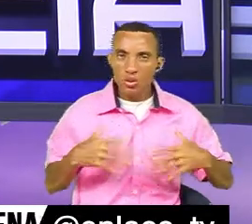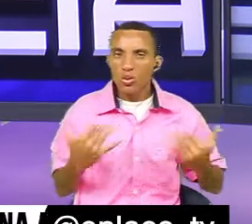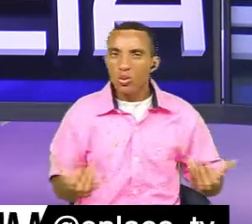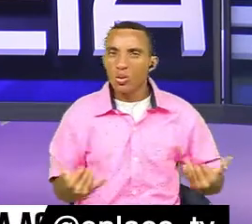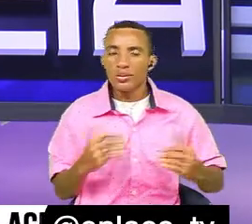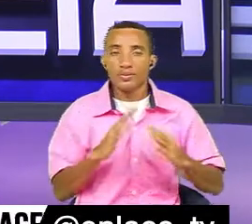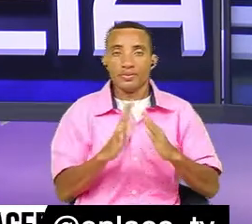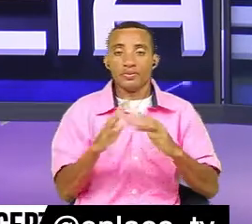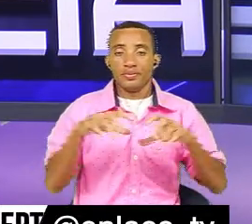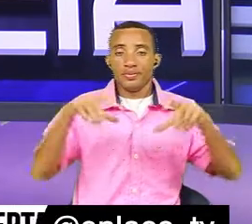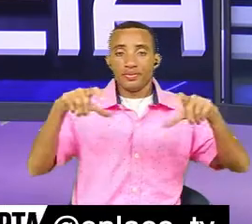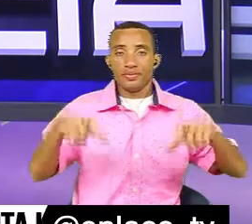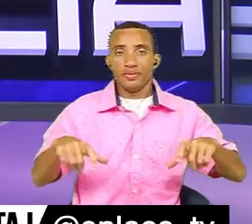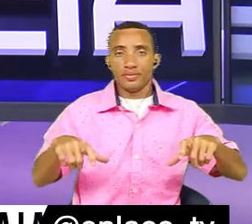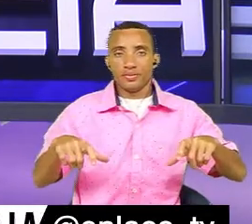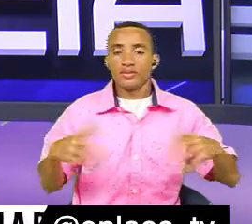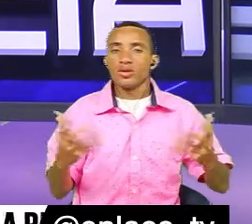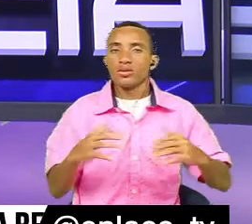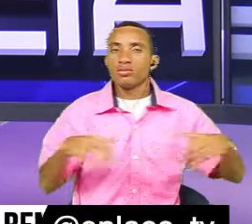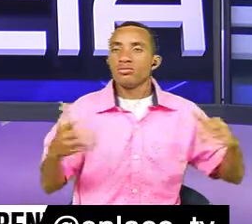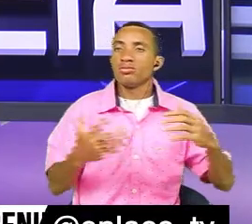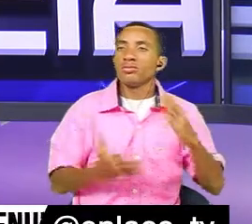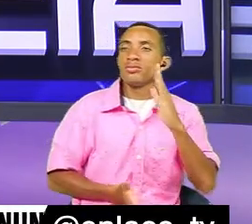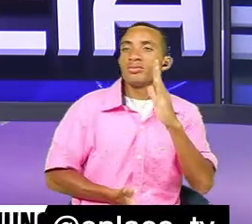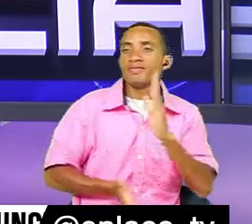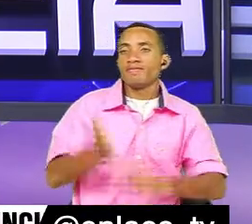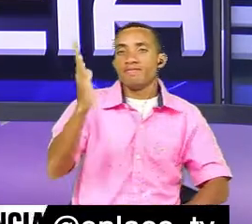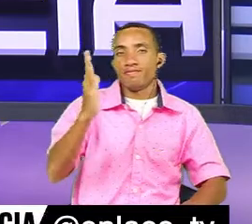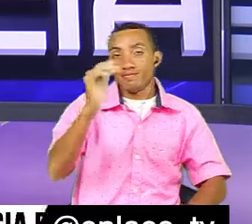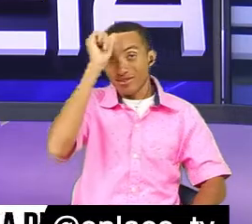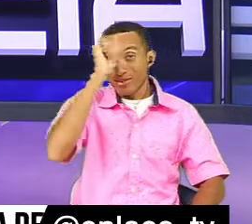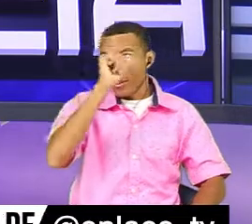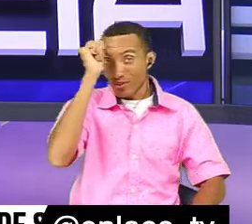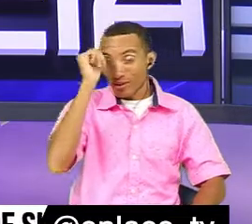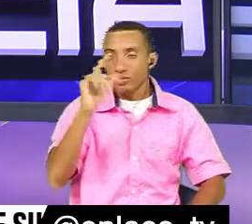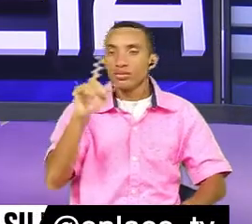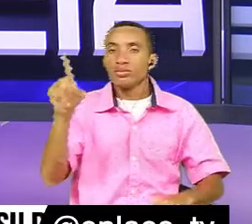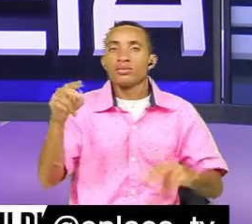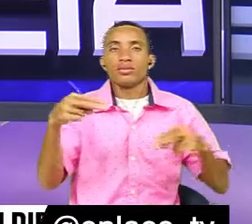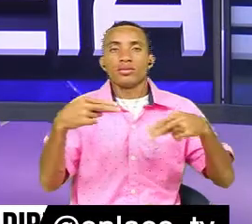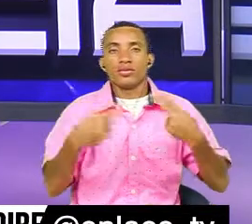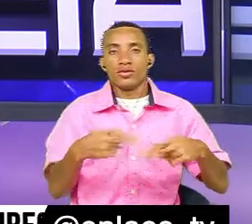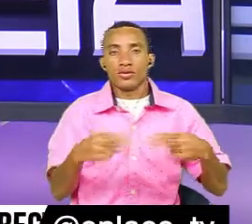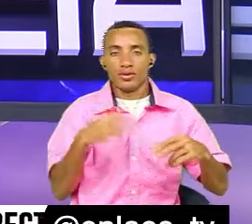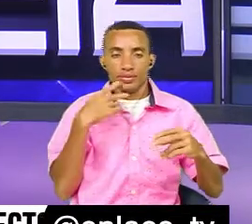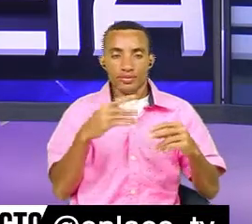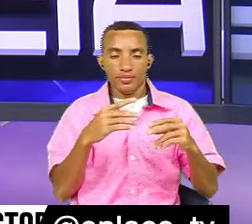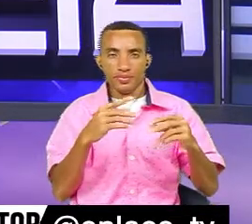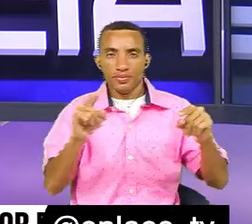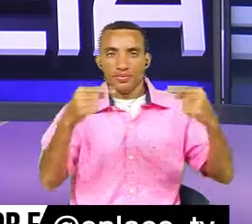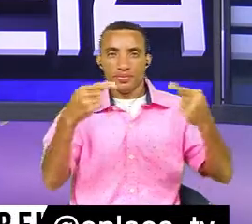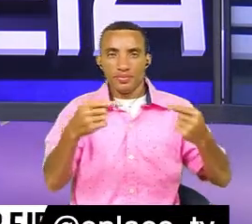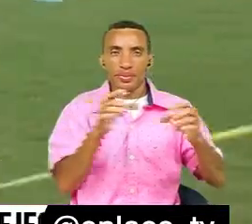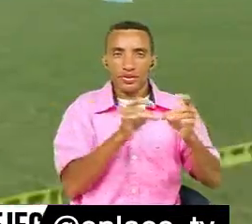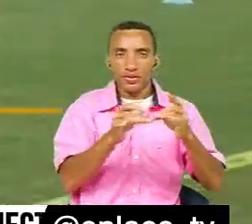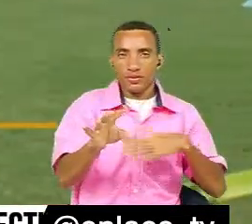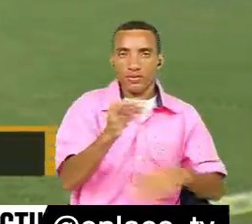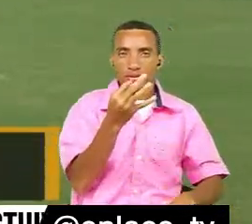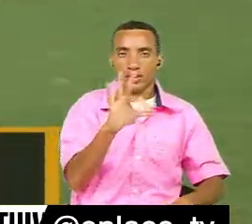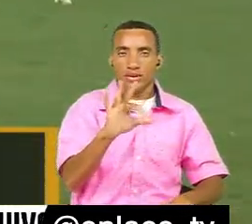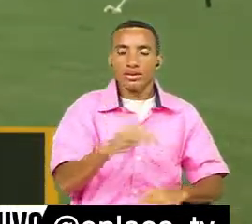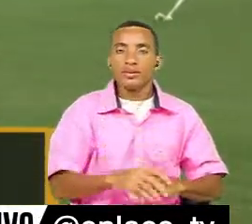El equipo viajará este domingo a Tunja hacia el mediodía para visitar a Patriotas por la fecha 13 del fútbol profesional colombiano.